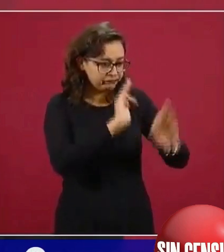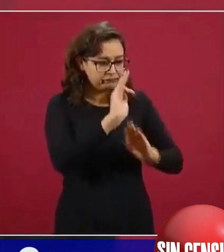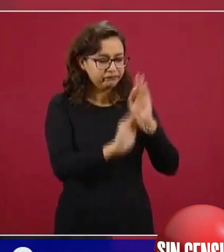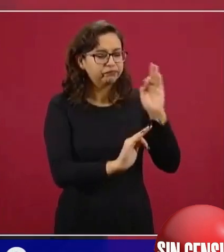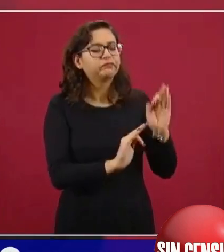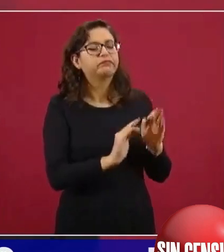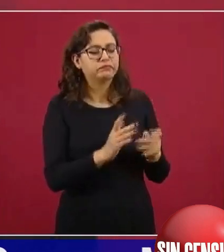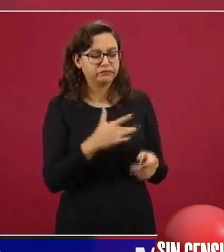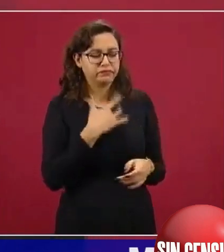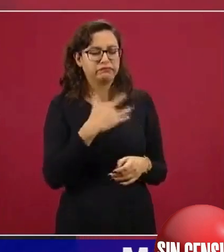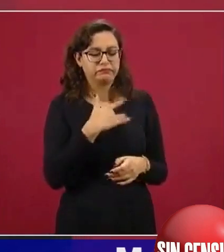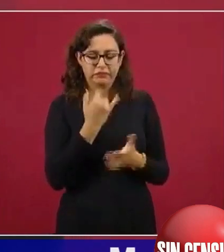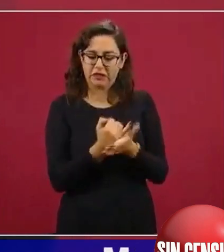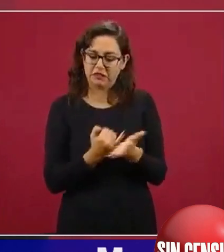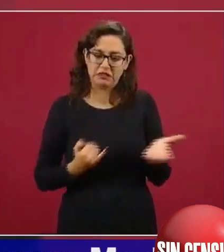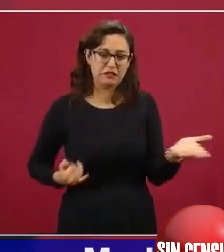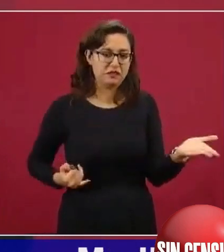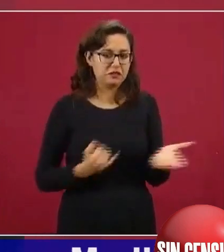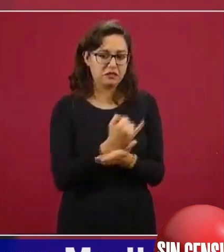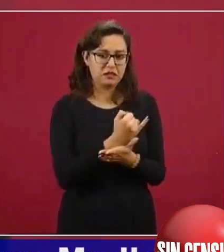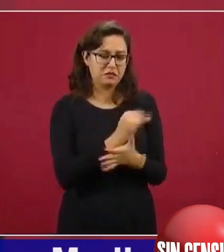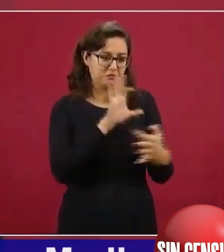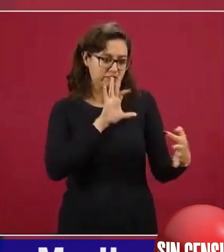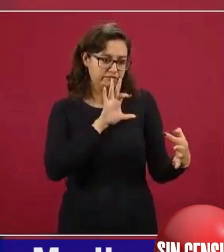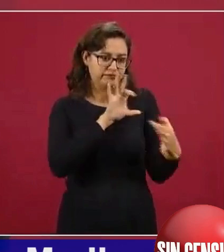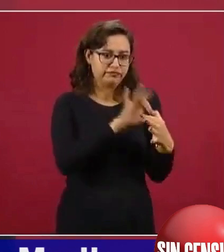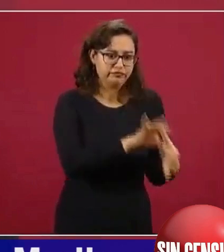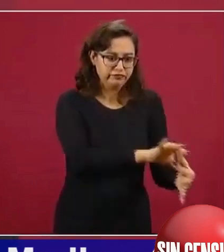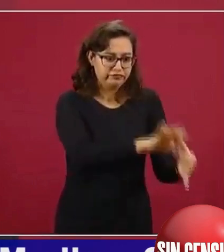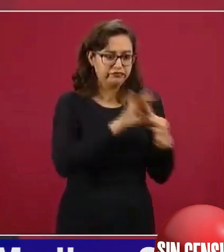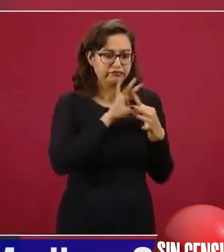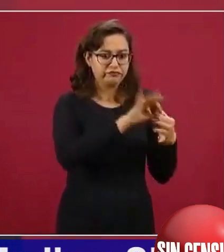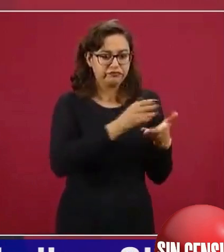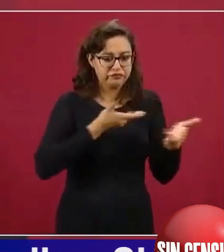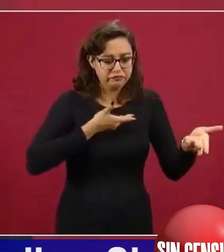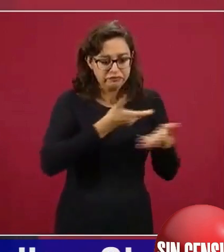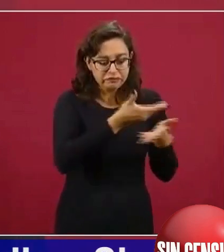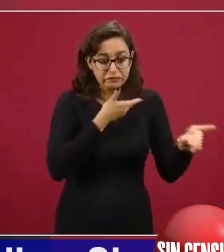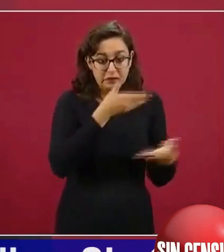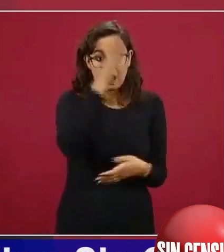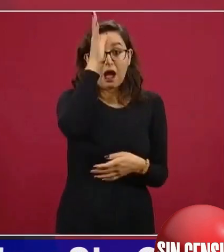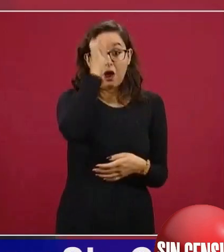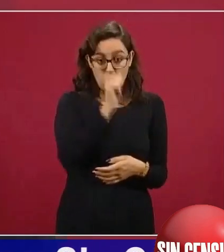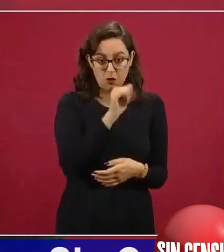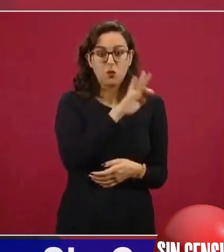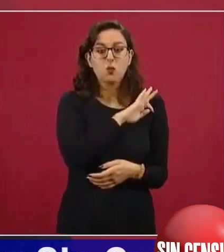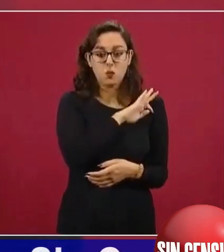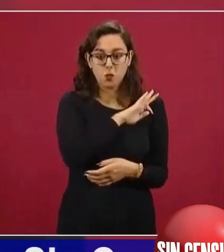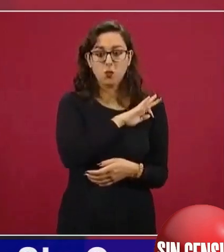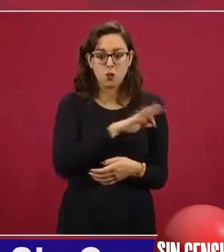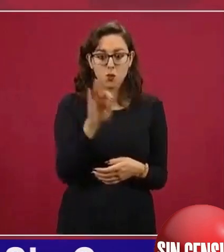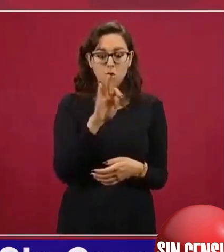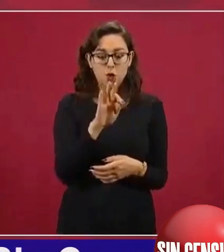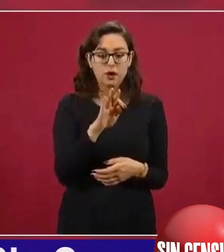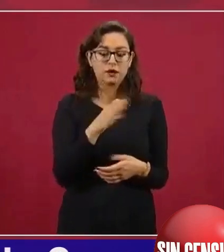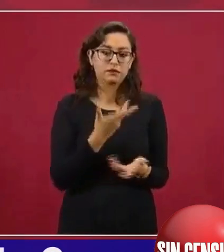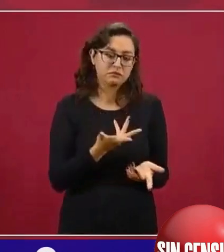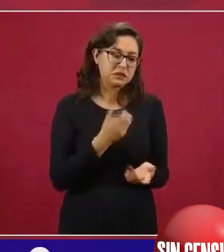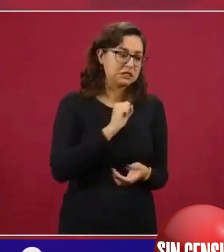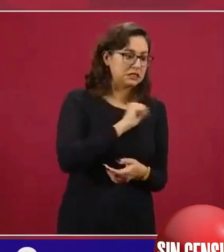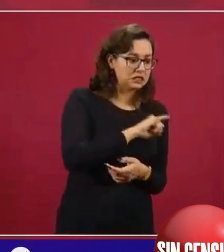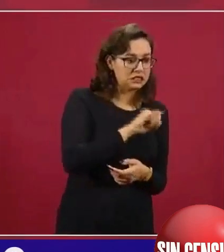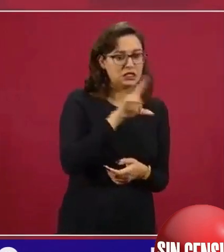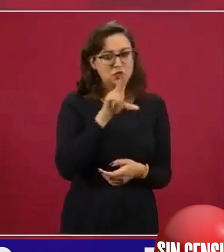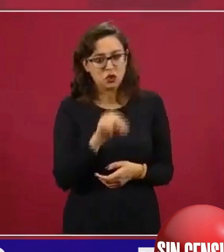tomar decisiones, desde luego concertadas con la persona enferma y decir, haga esto, no haga esto,